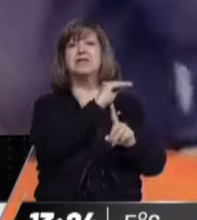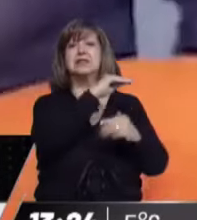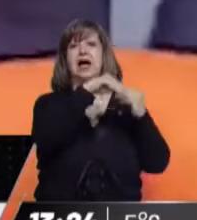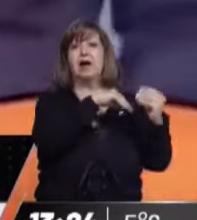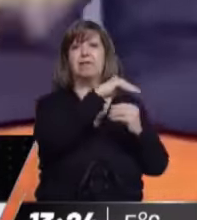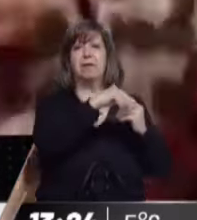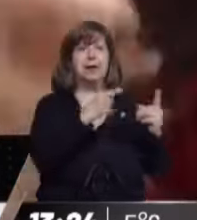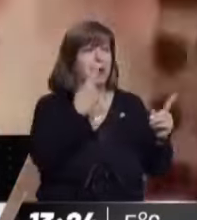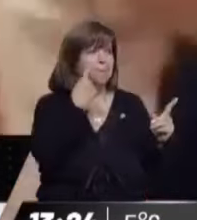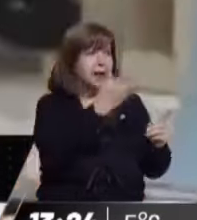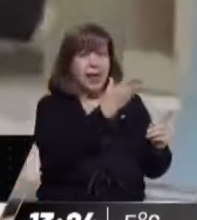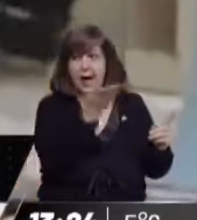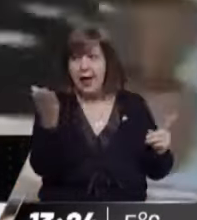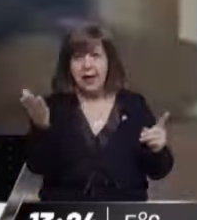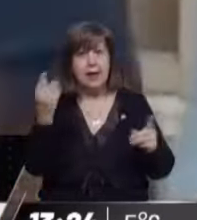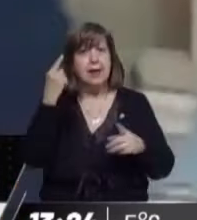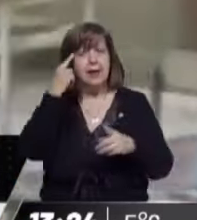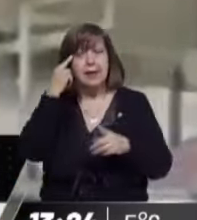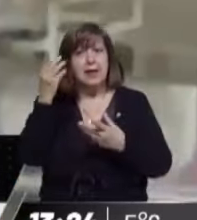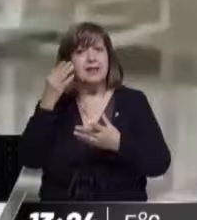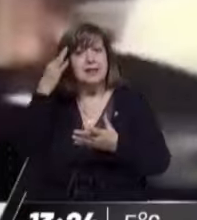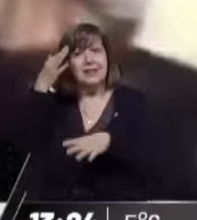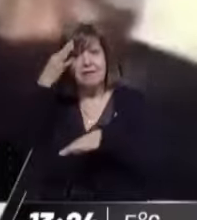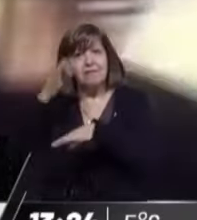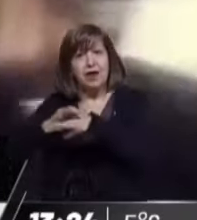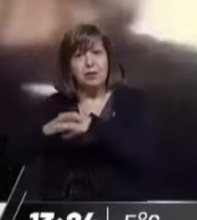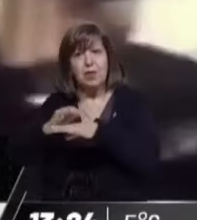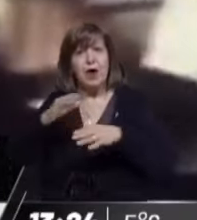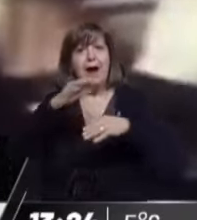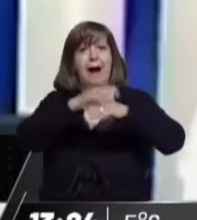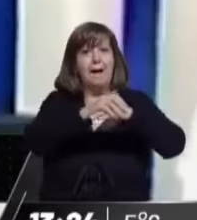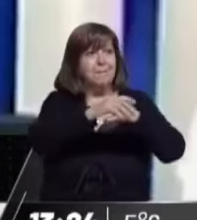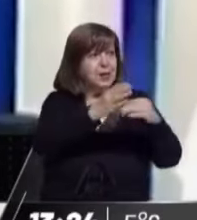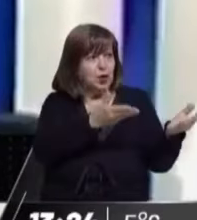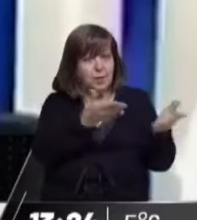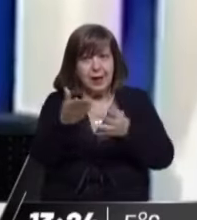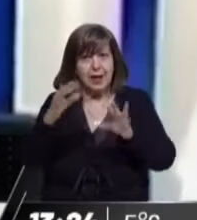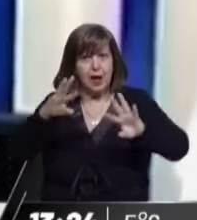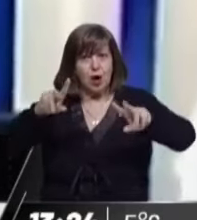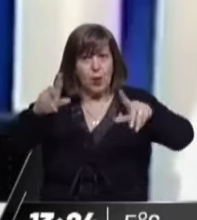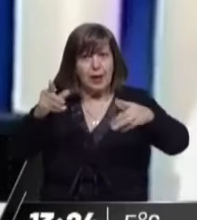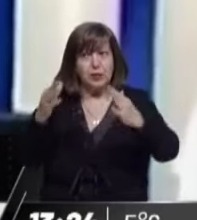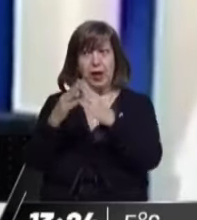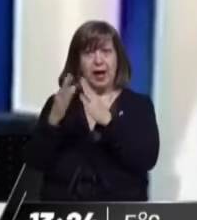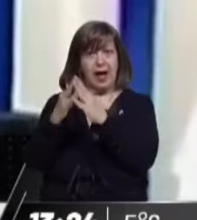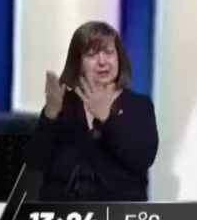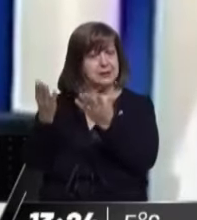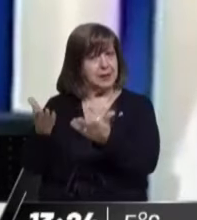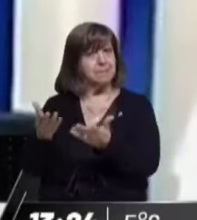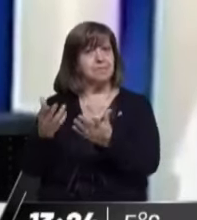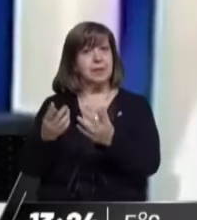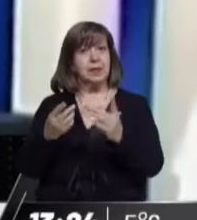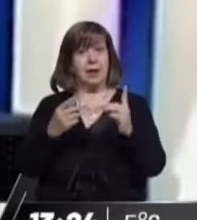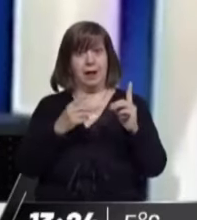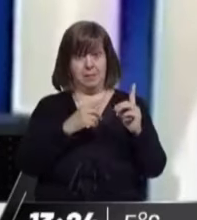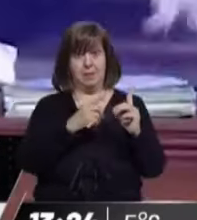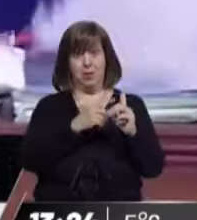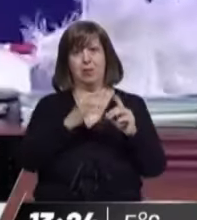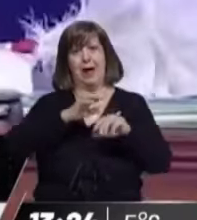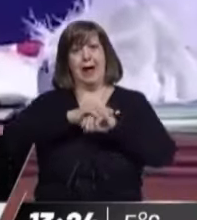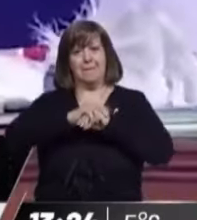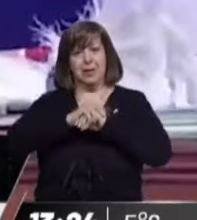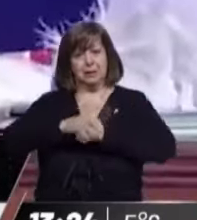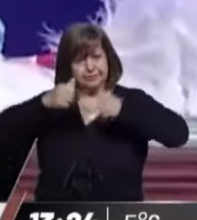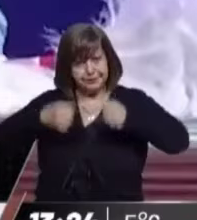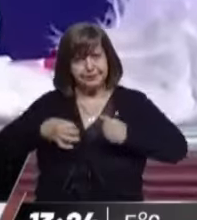polino como su gran amigo son los que llegan todo el tiempo a Antonio gasalla eh vamos a ver cóm eh